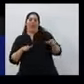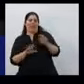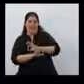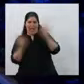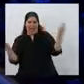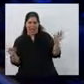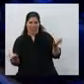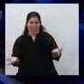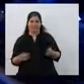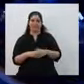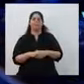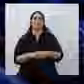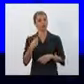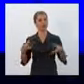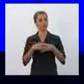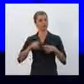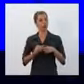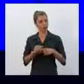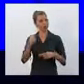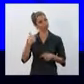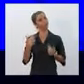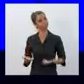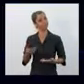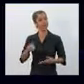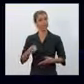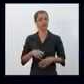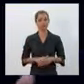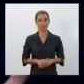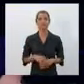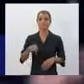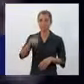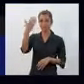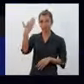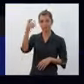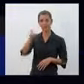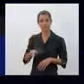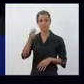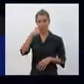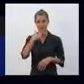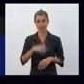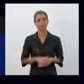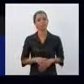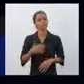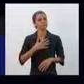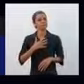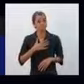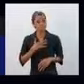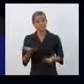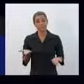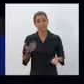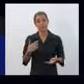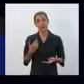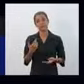cierra este bloque de mauricio macri lamentablemente hemos visto que volvió el dedito